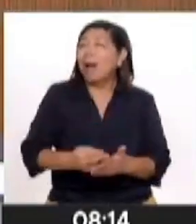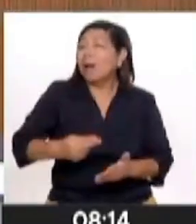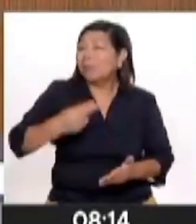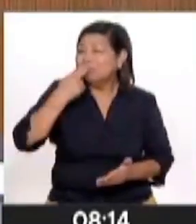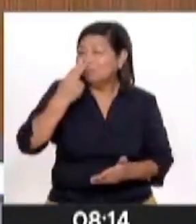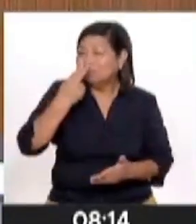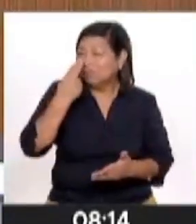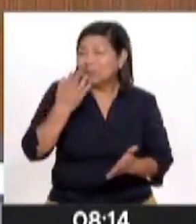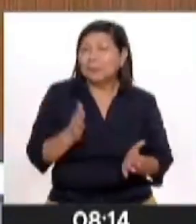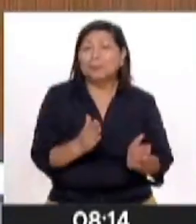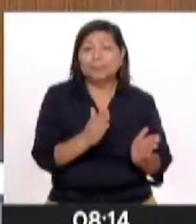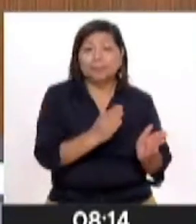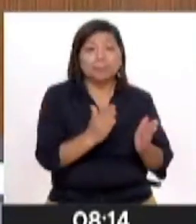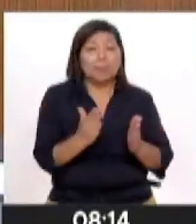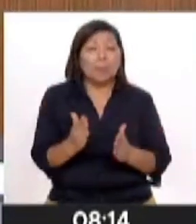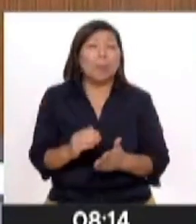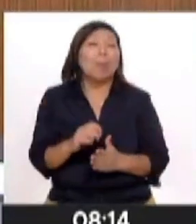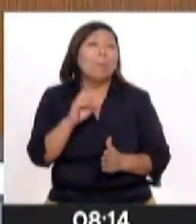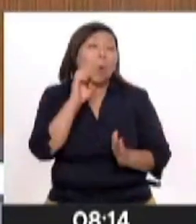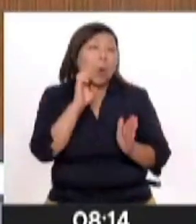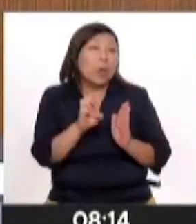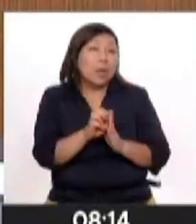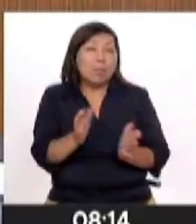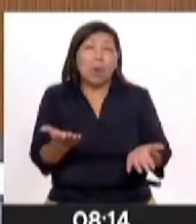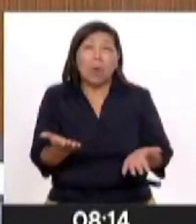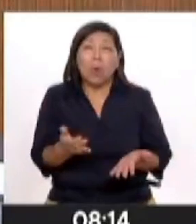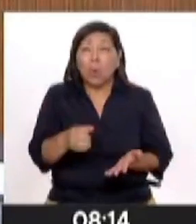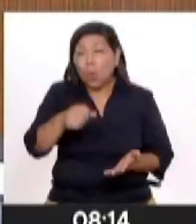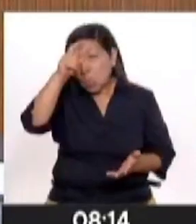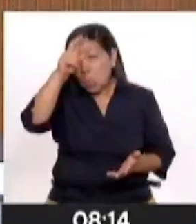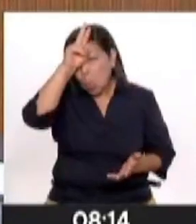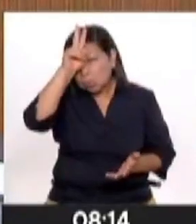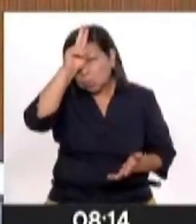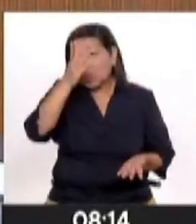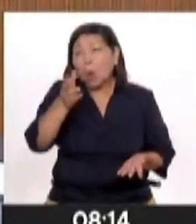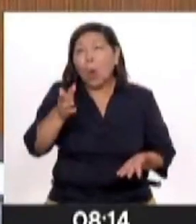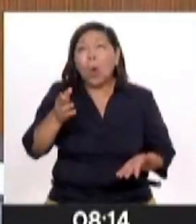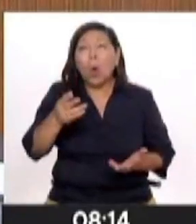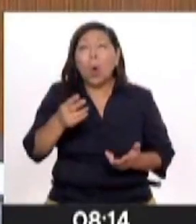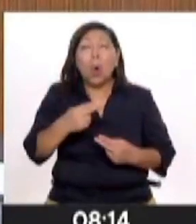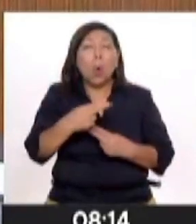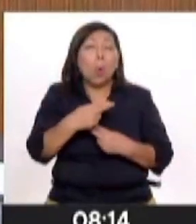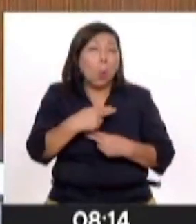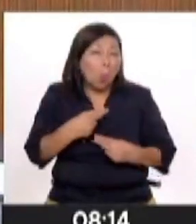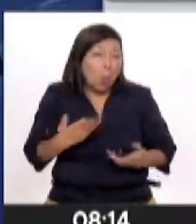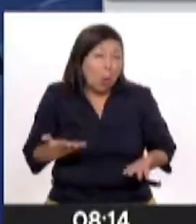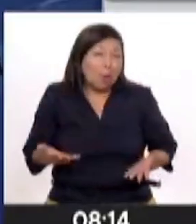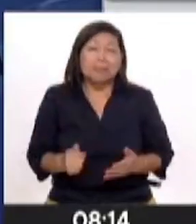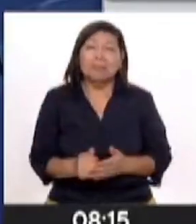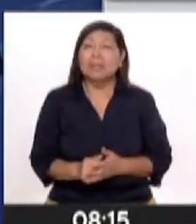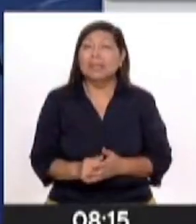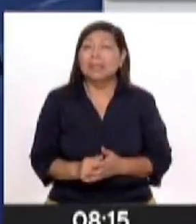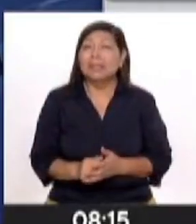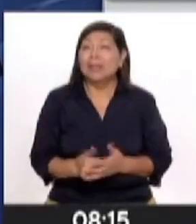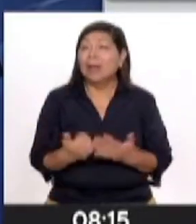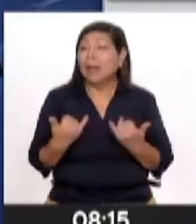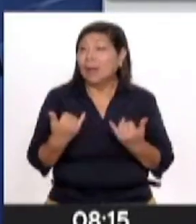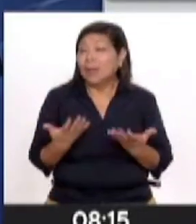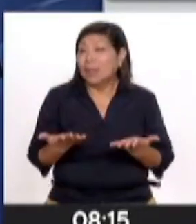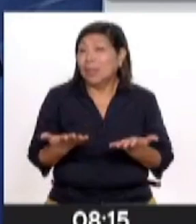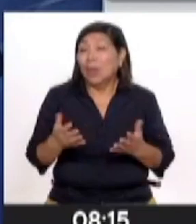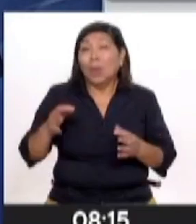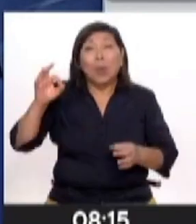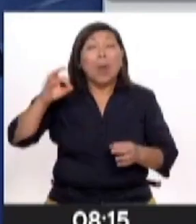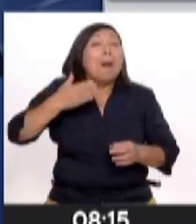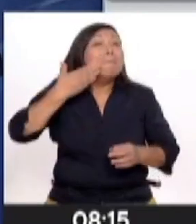país? Estábamos viendo el reporte, por ejemplo, del Cusco, de Puno también. El Cusco, particularmente, ha caído nieve, ¿no?